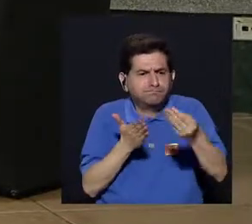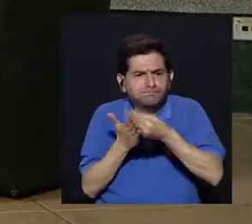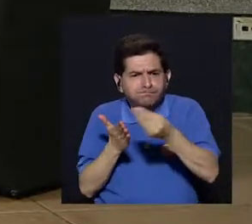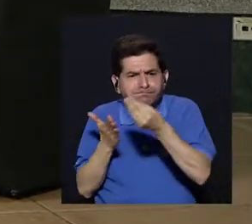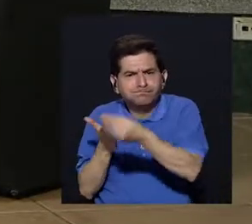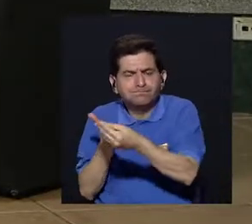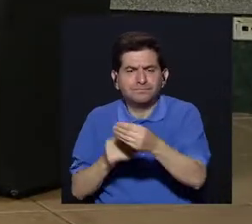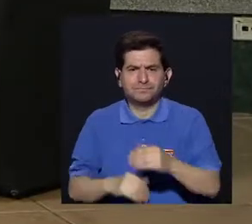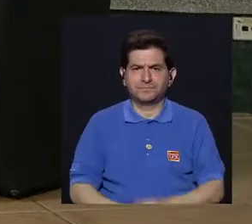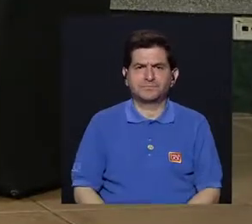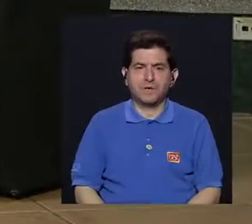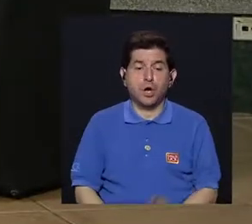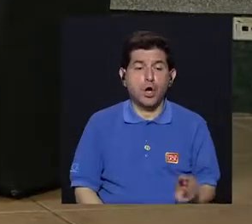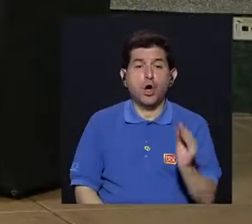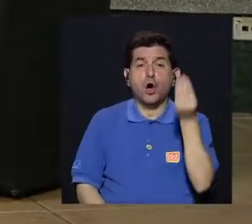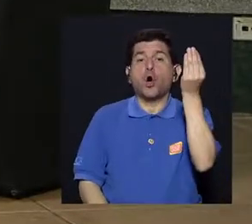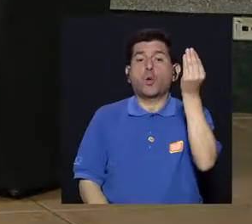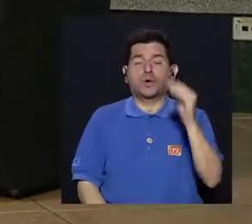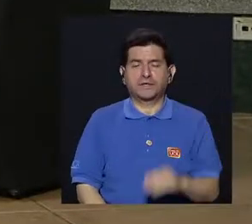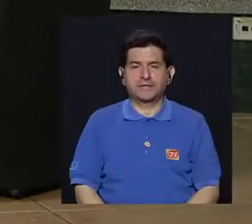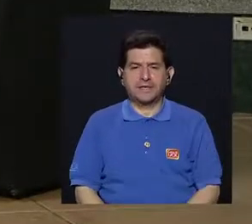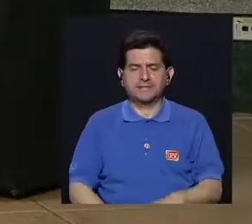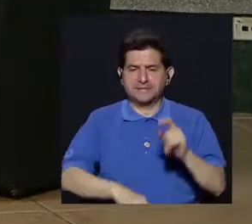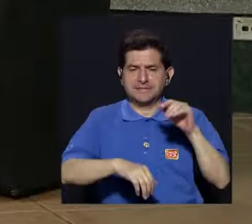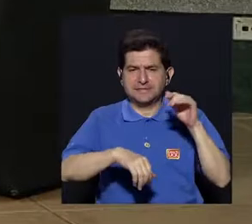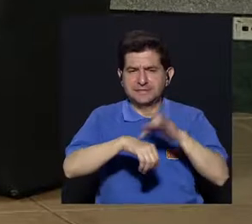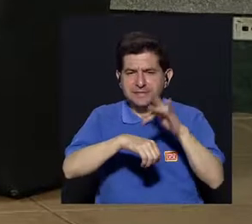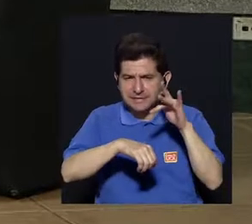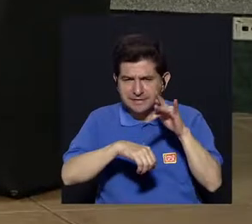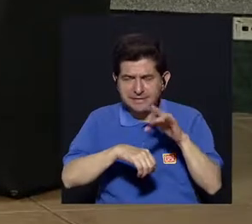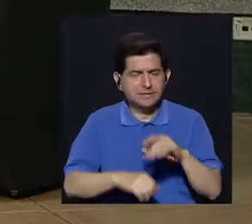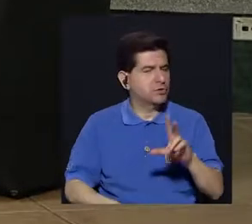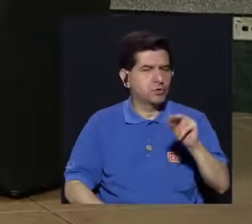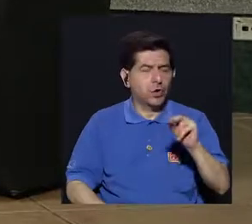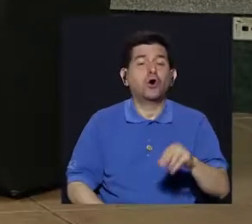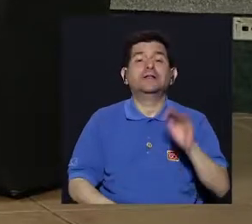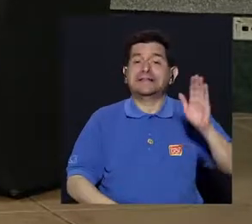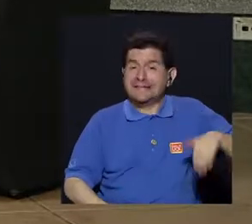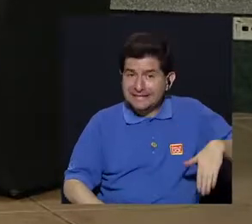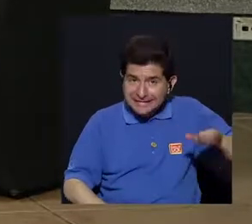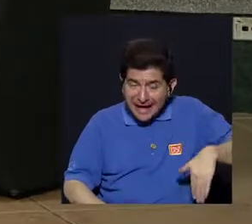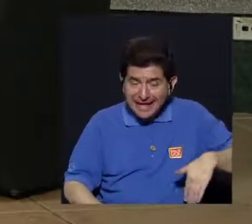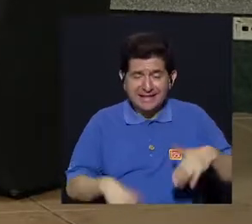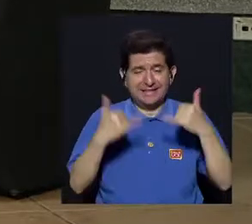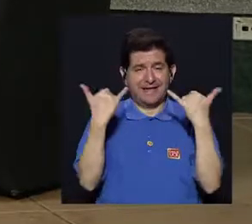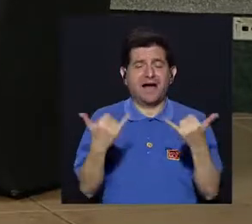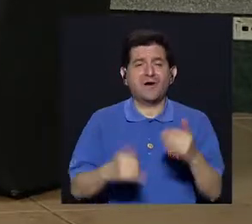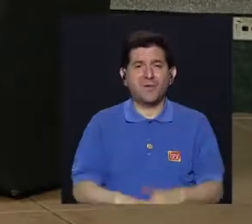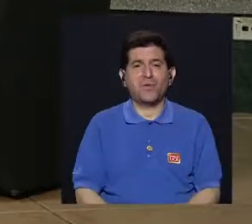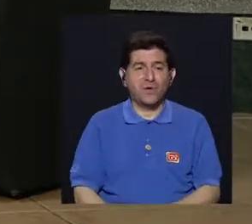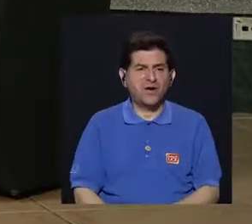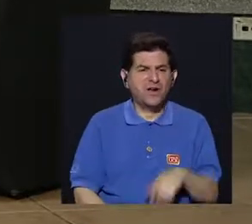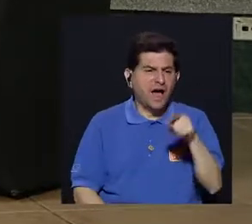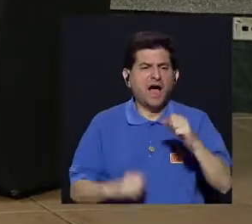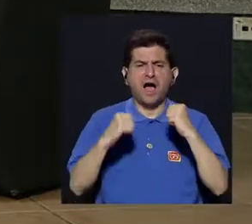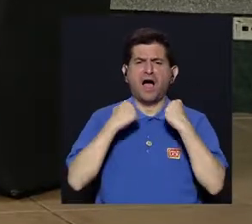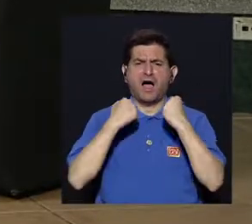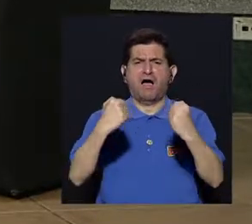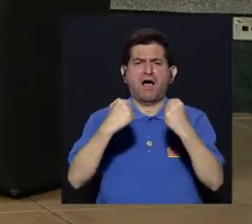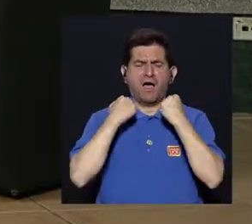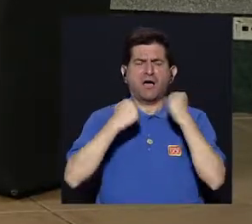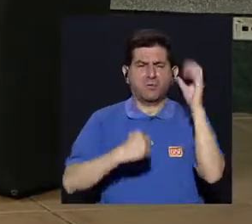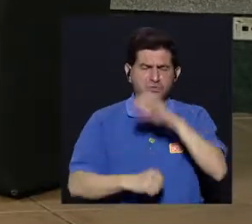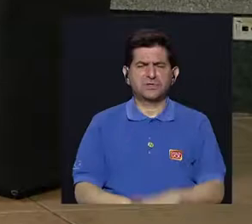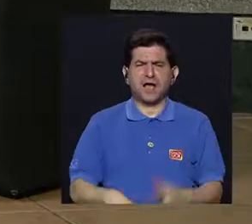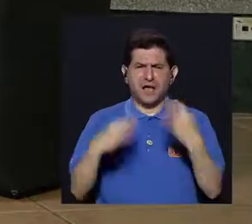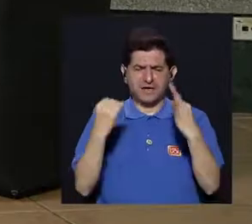todo esto, los adolescentes, más que todo ya en etapas tardías, tienden a buscar los gimnasios y quieren hacer mucho trabajo